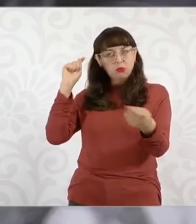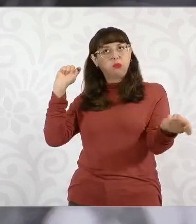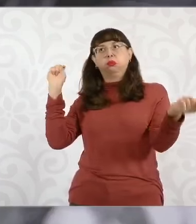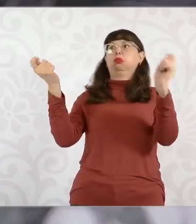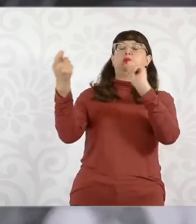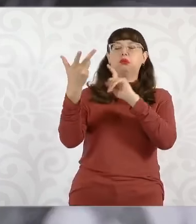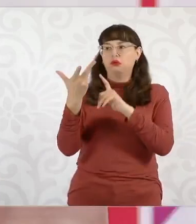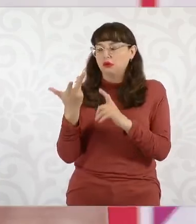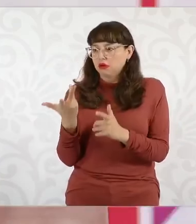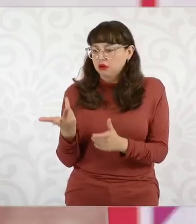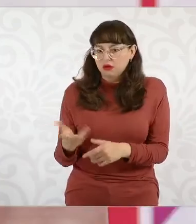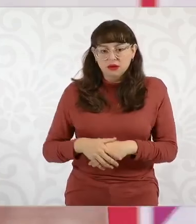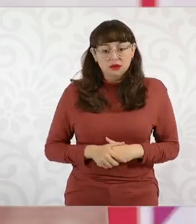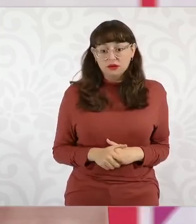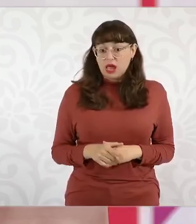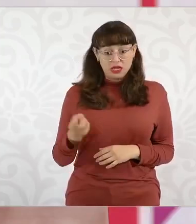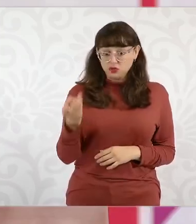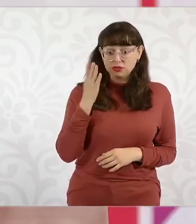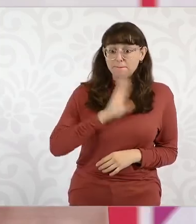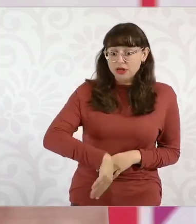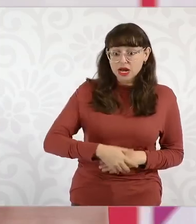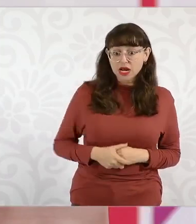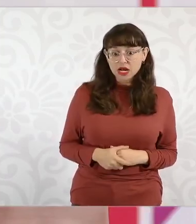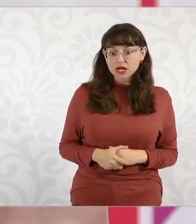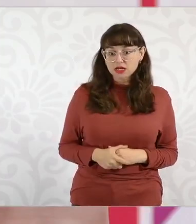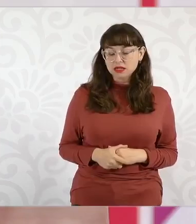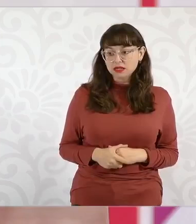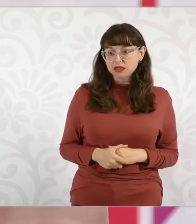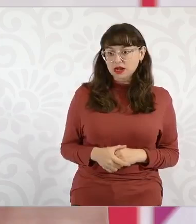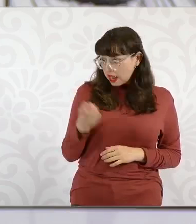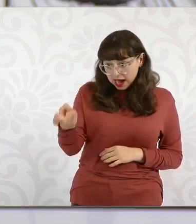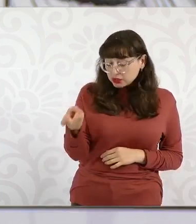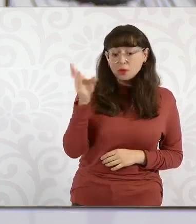sé. No está bien, esa es mi opinión.